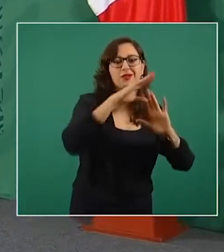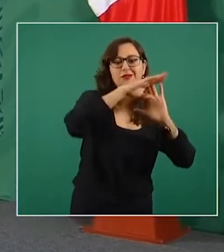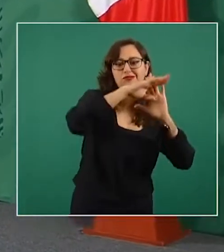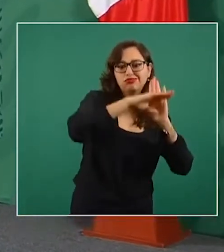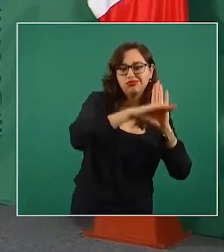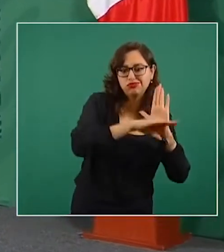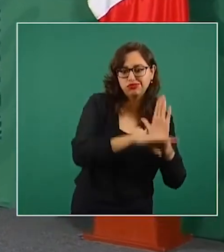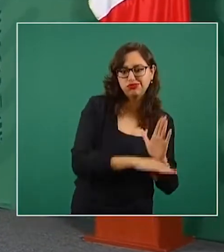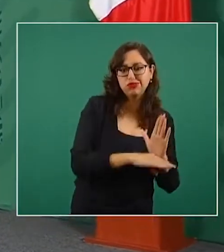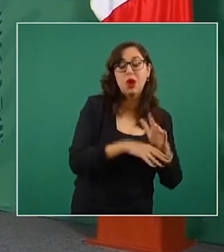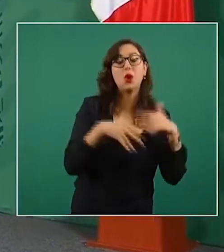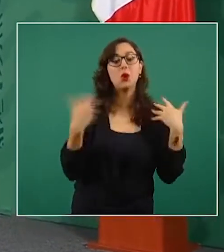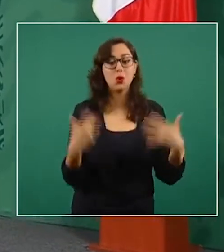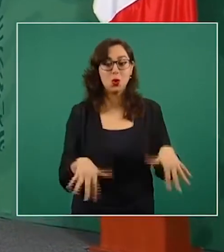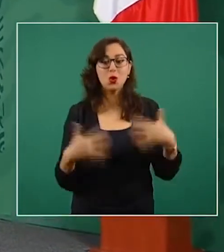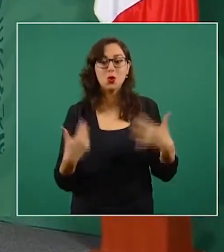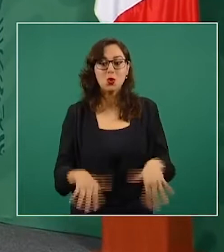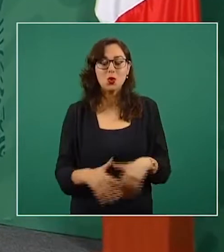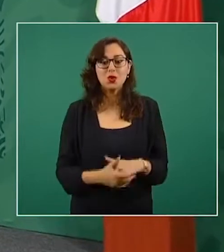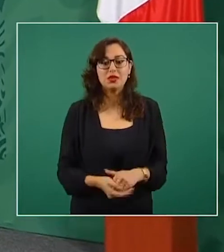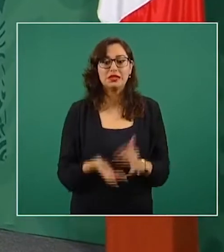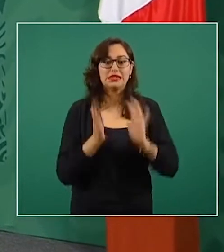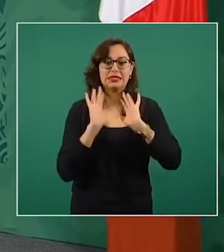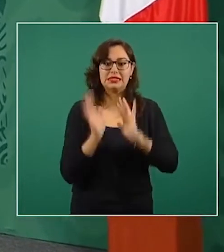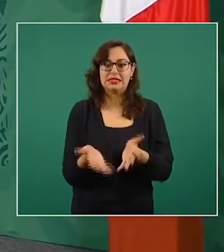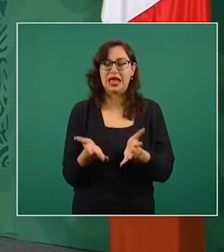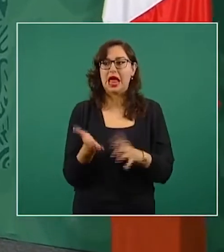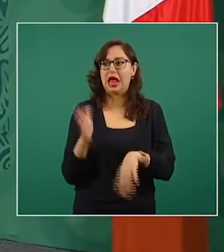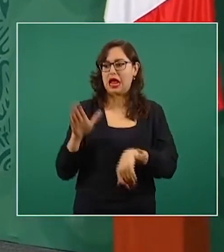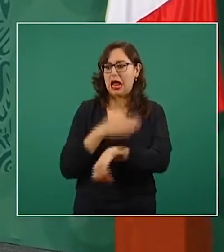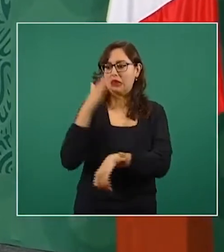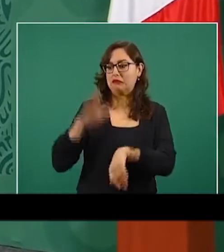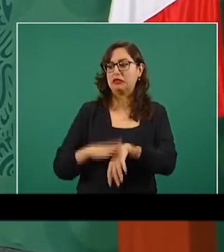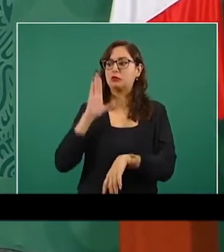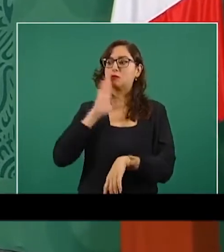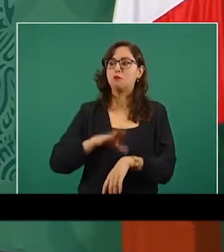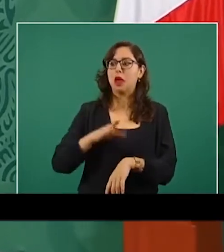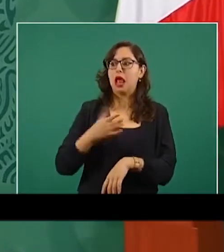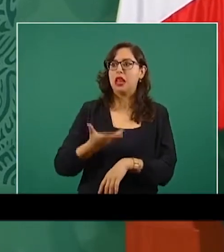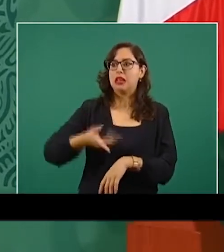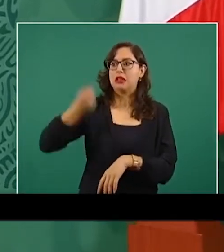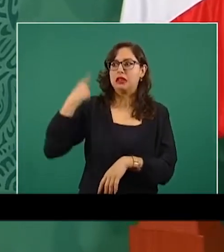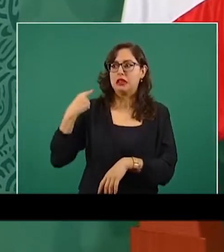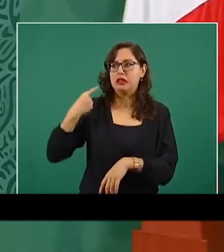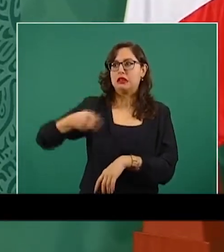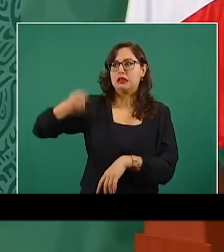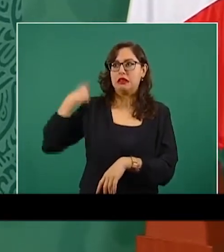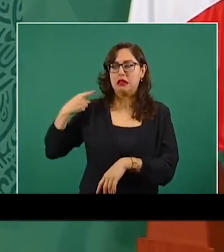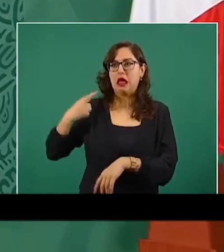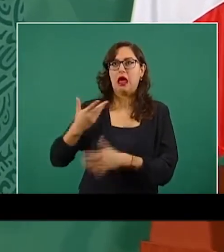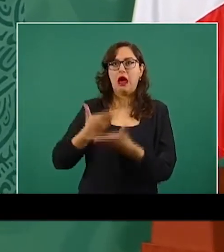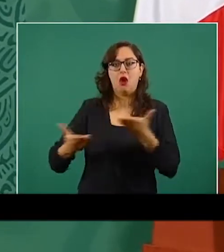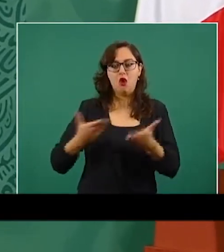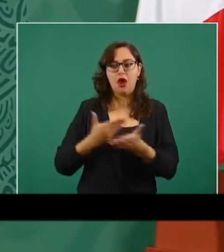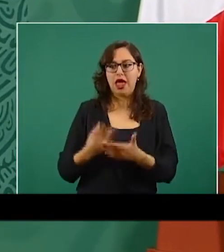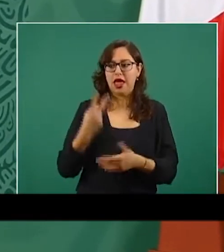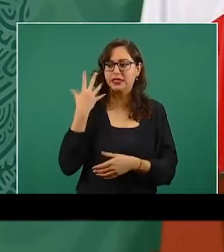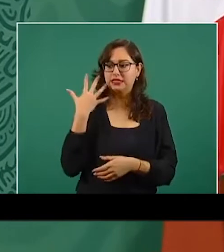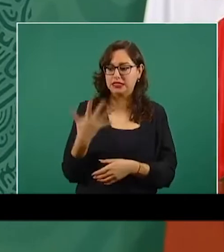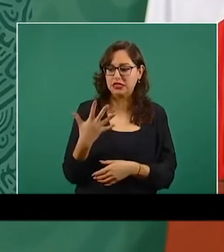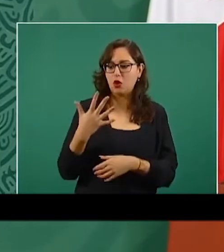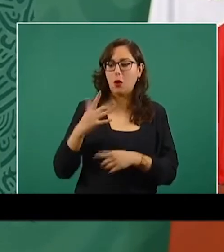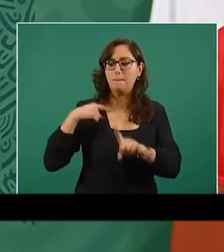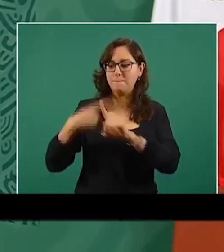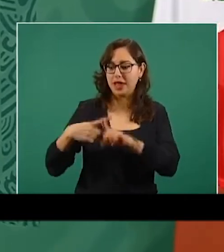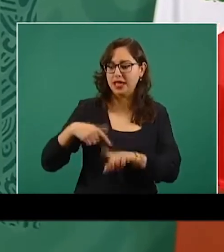sucesivamente. Si ya escalamos cinco el año pasado y estamos escalando seis este año, pues es una buena noticia para nuestro